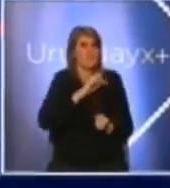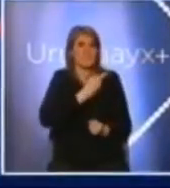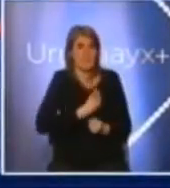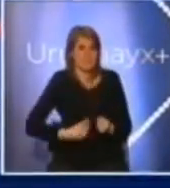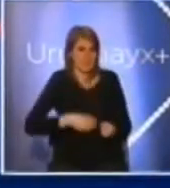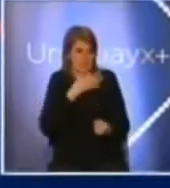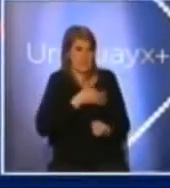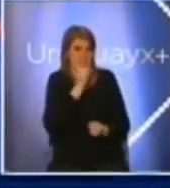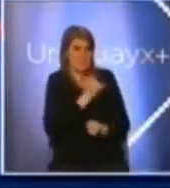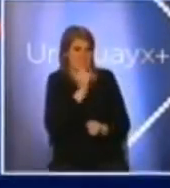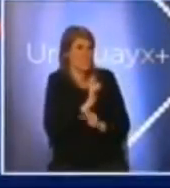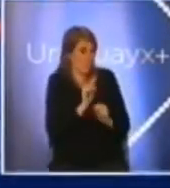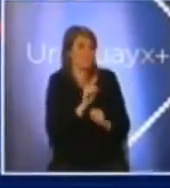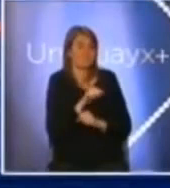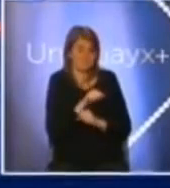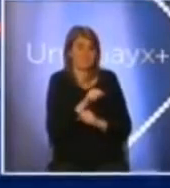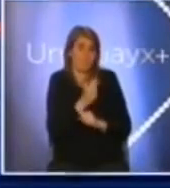con la mano.